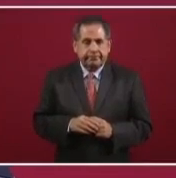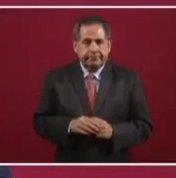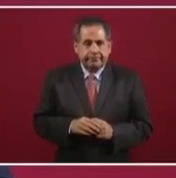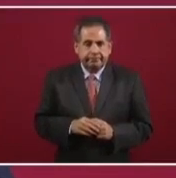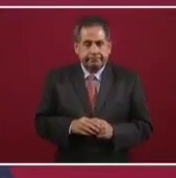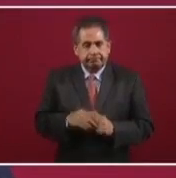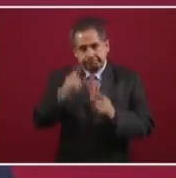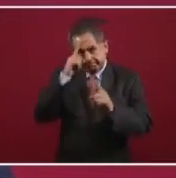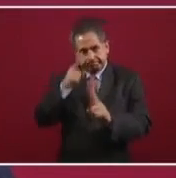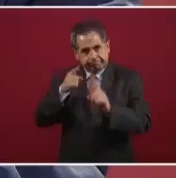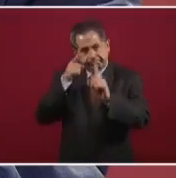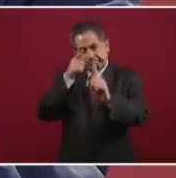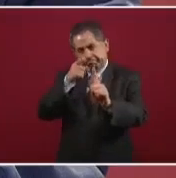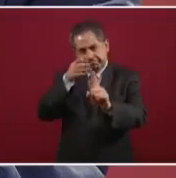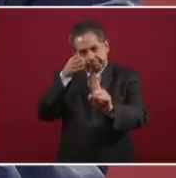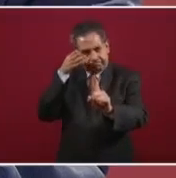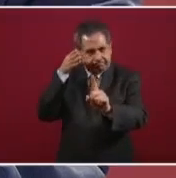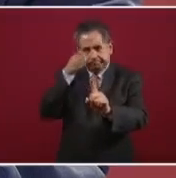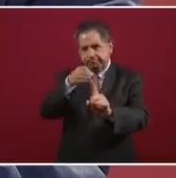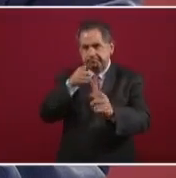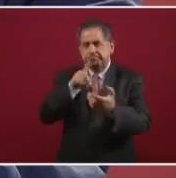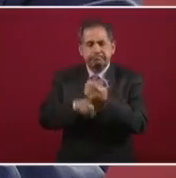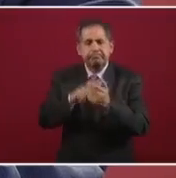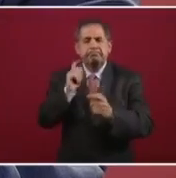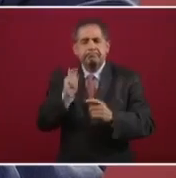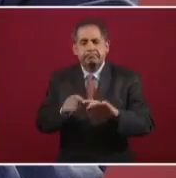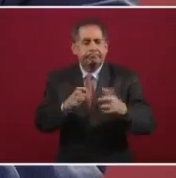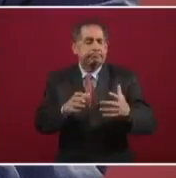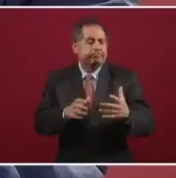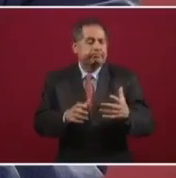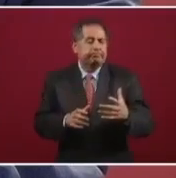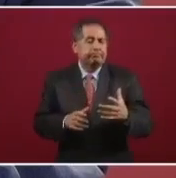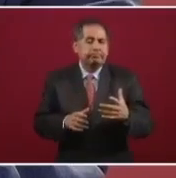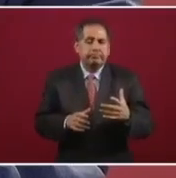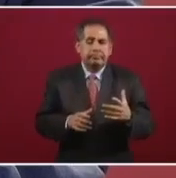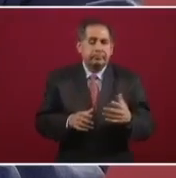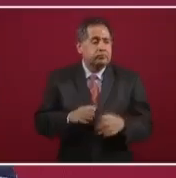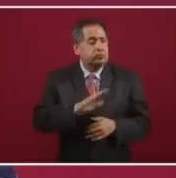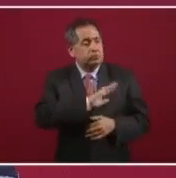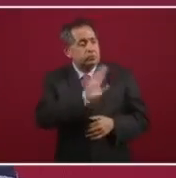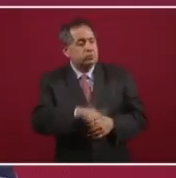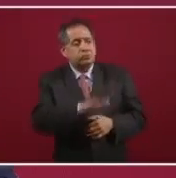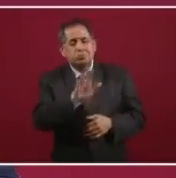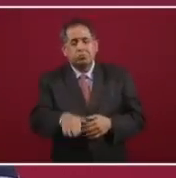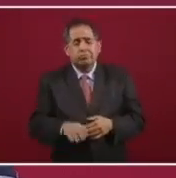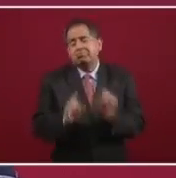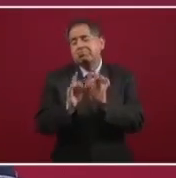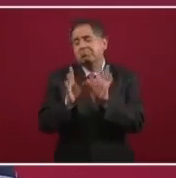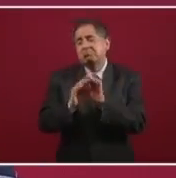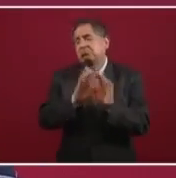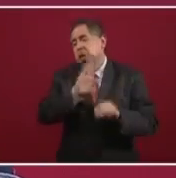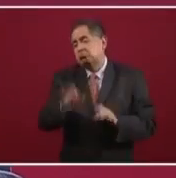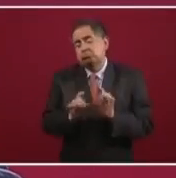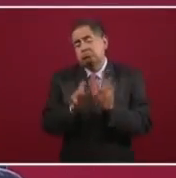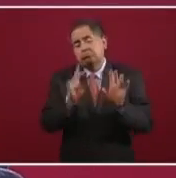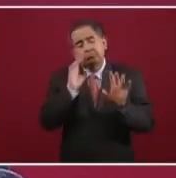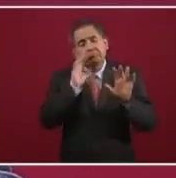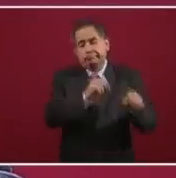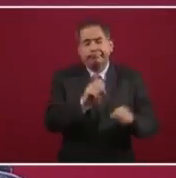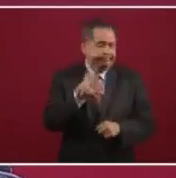el propósito de evitar pérdidas de vidas humanas.